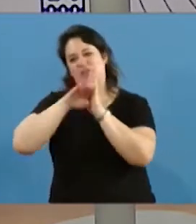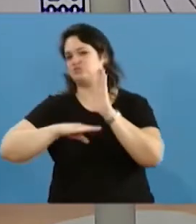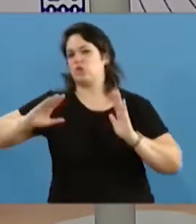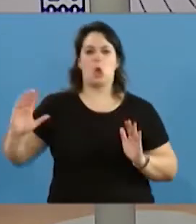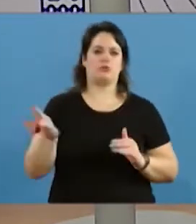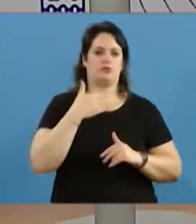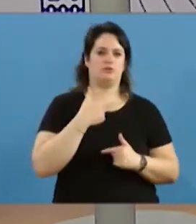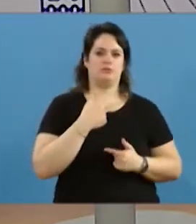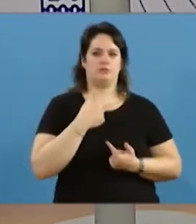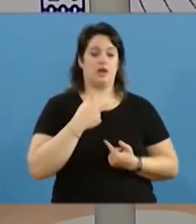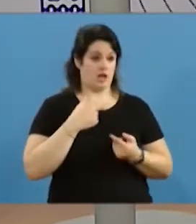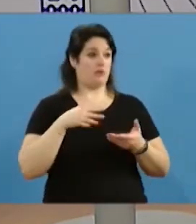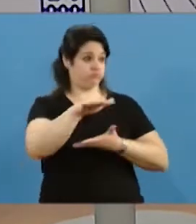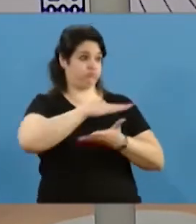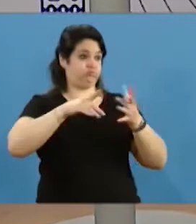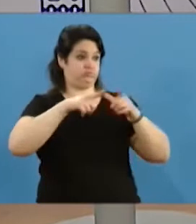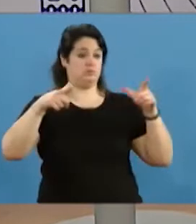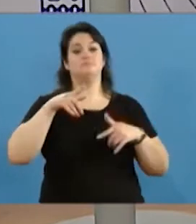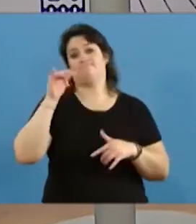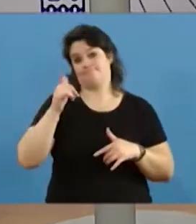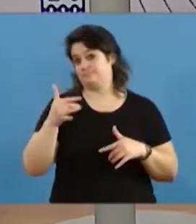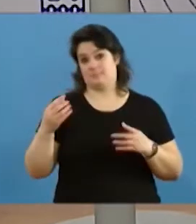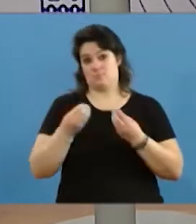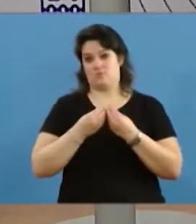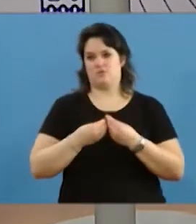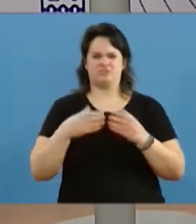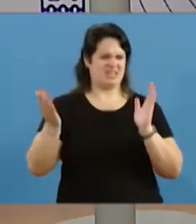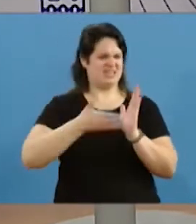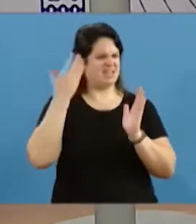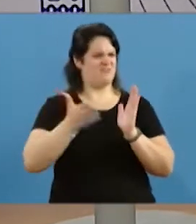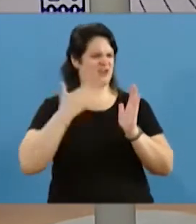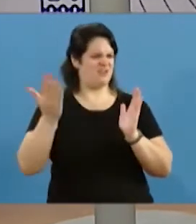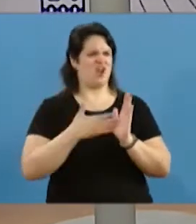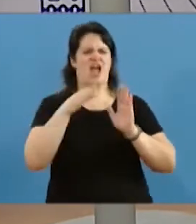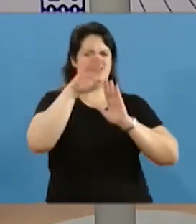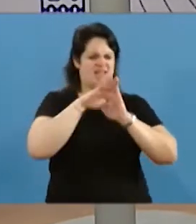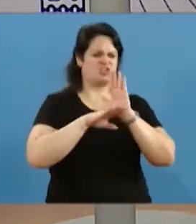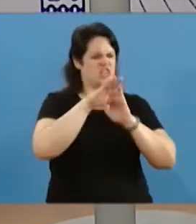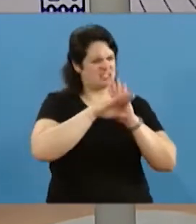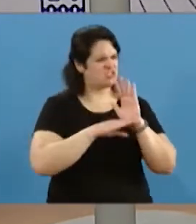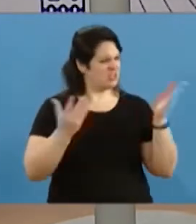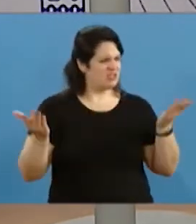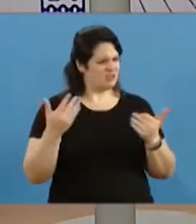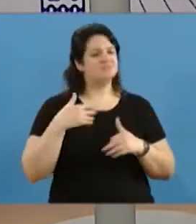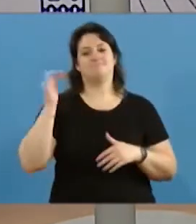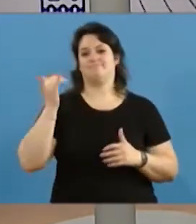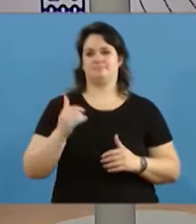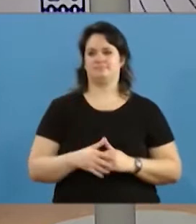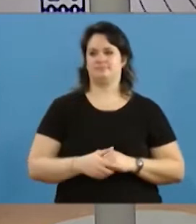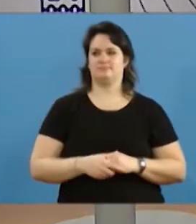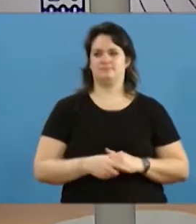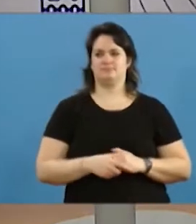Oh, es una población muy grande. Es una población muy grande. O sea, todos, ¿sí?, los libros, todo donde hay todos un texto. Todos los textos que... Es exactamente.